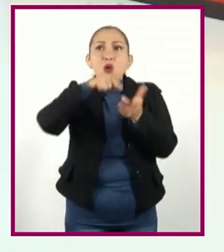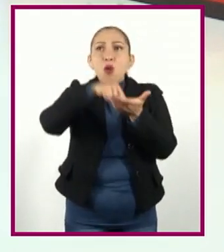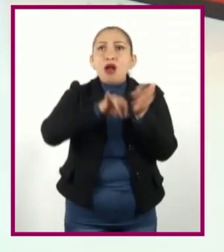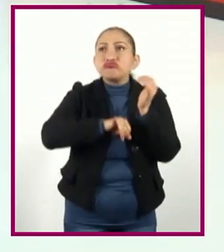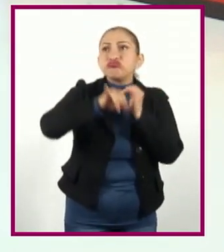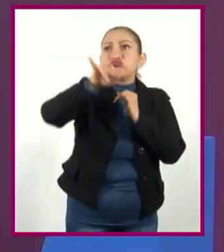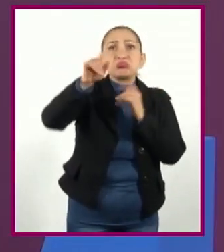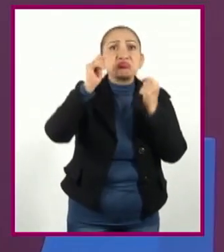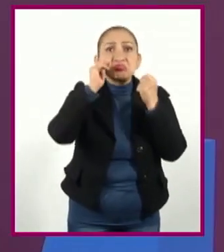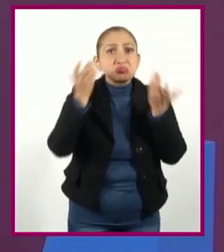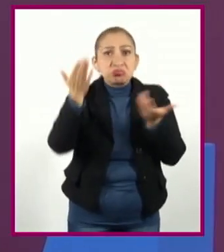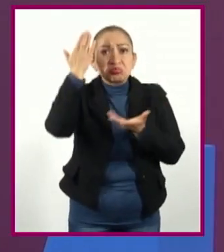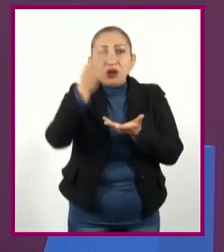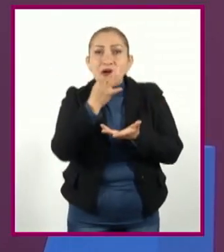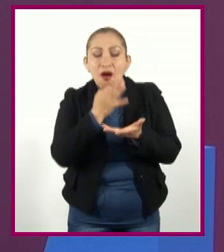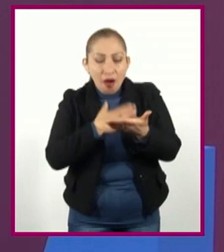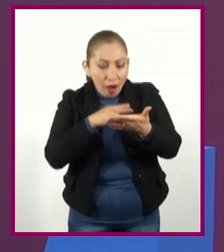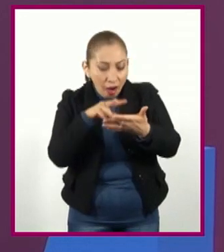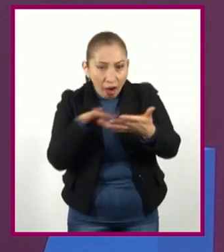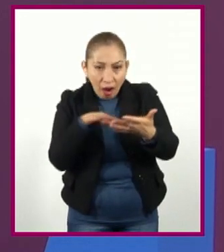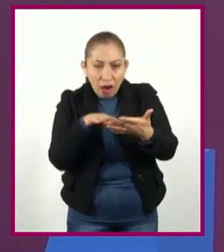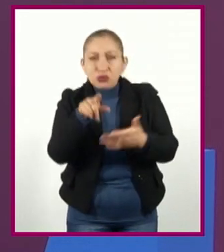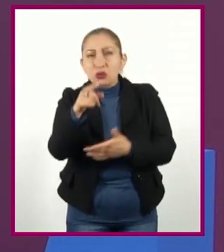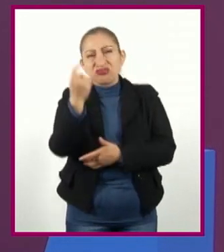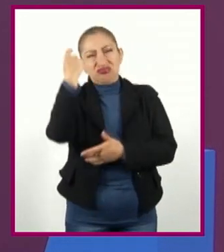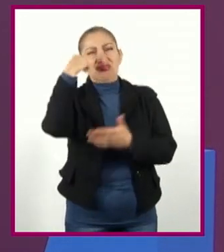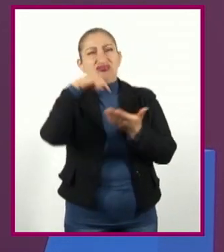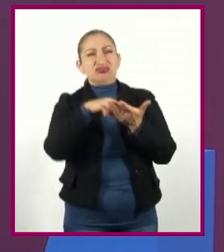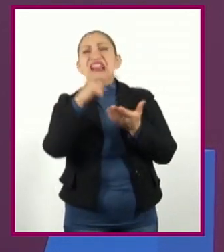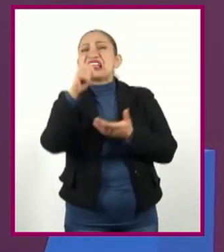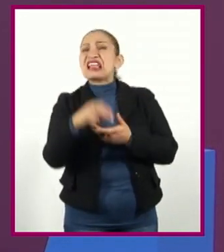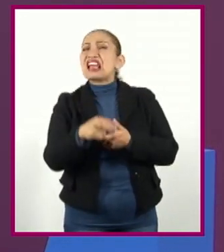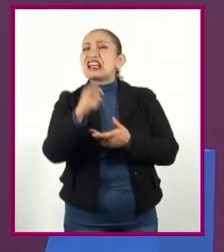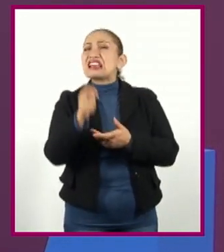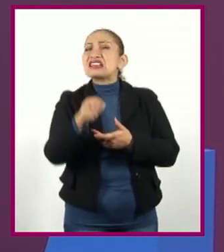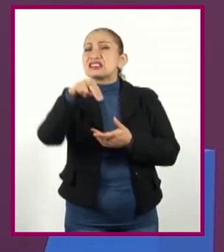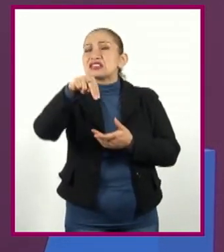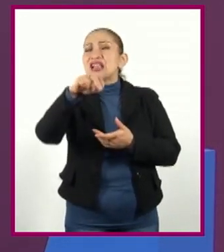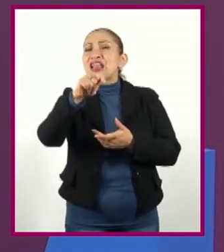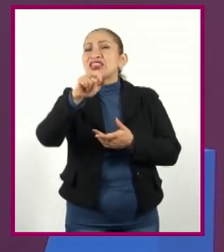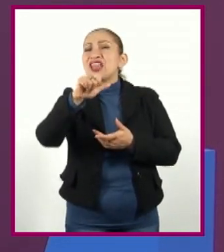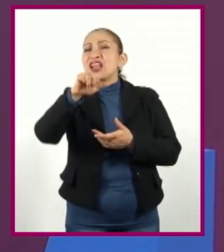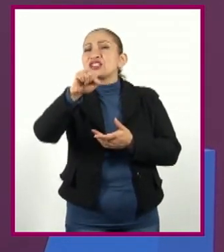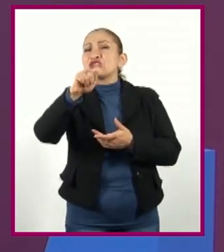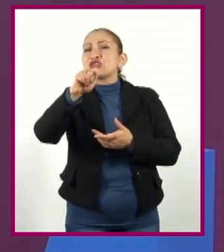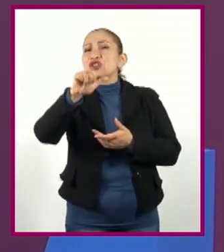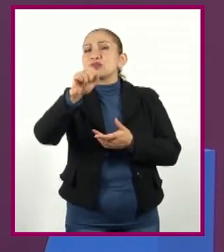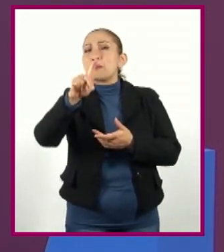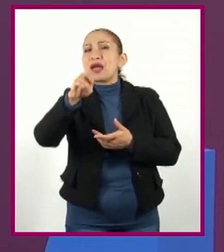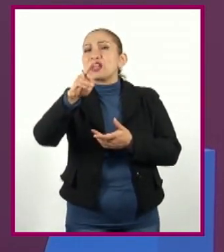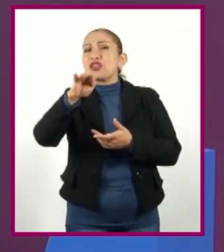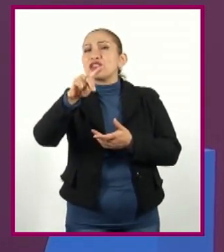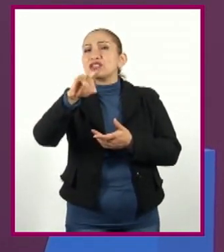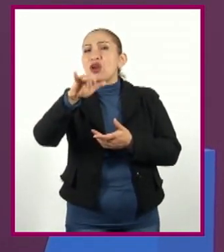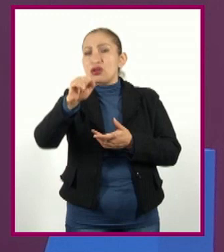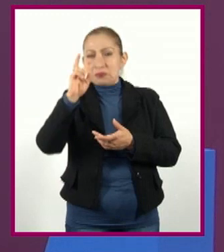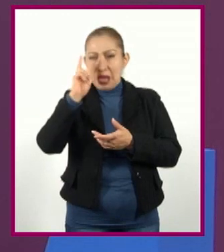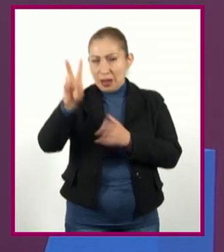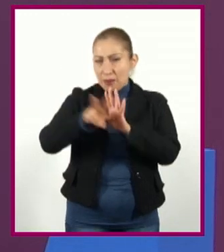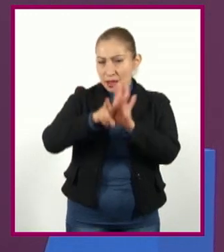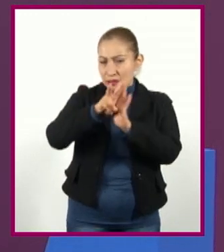lejanos. Pero se preguntarán, ¿qué son los textos periodísticos? Veamos el siguiente video